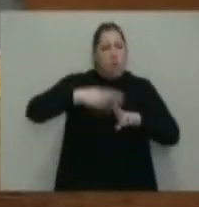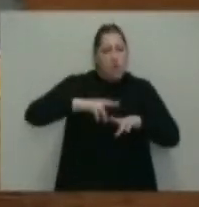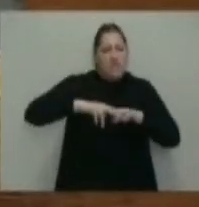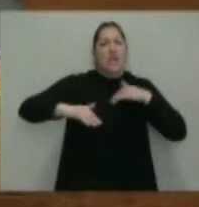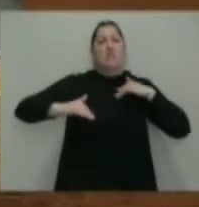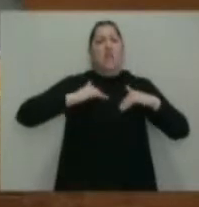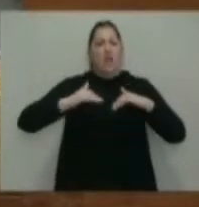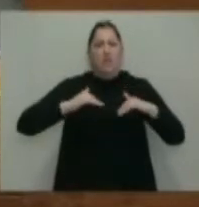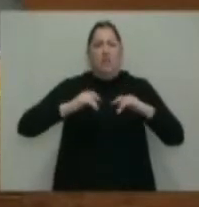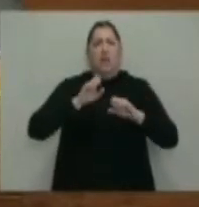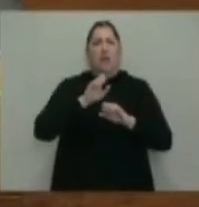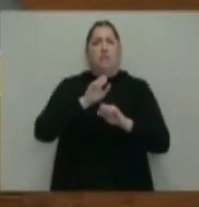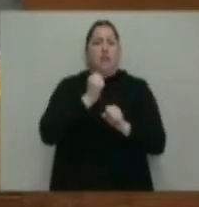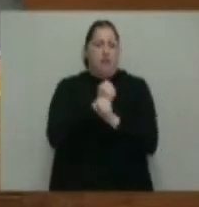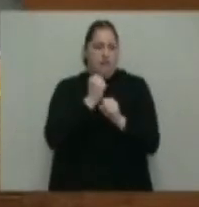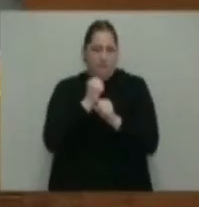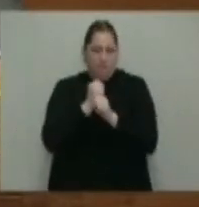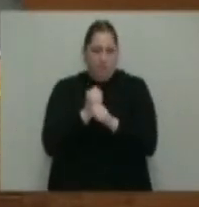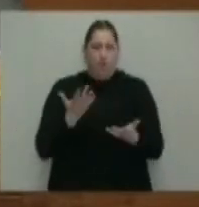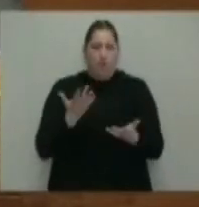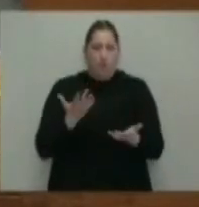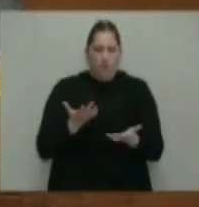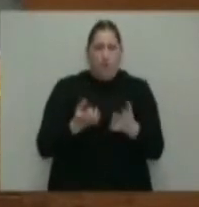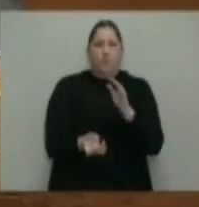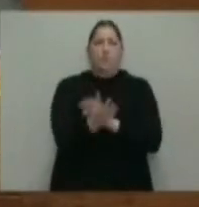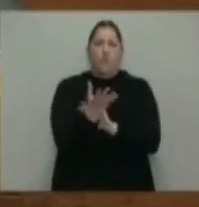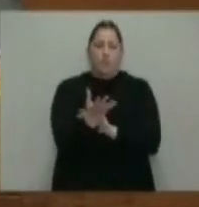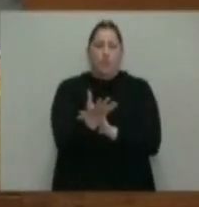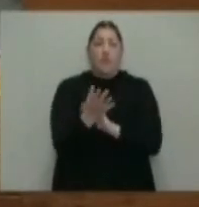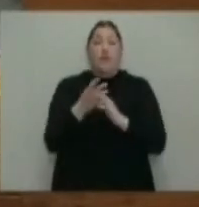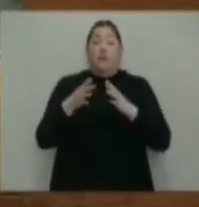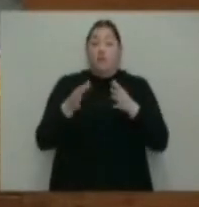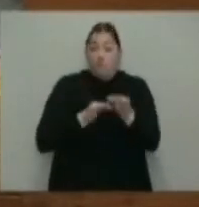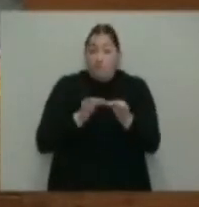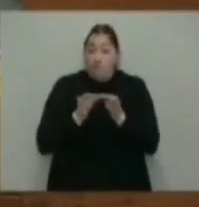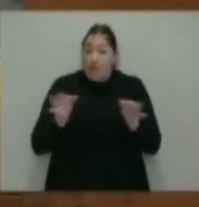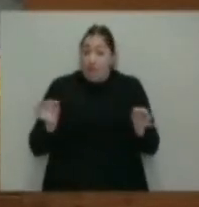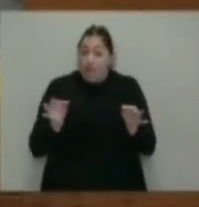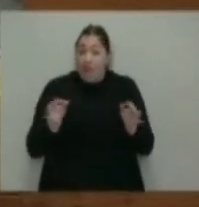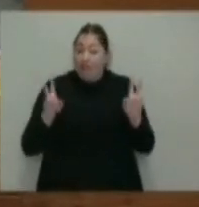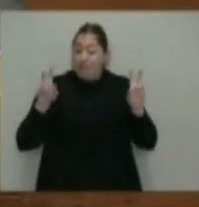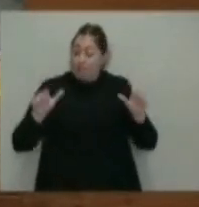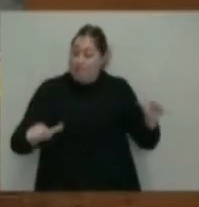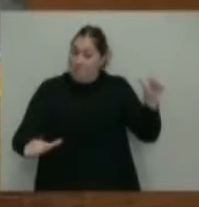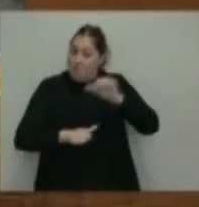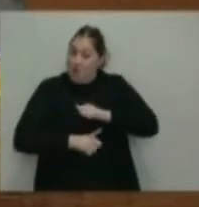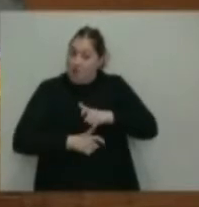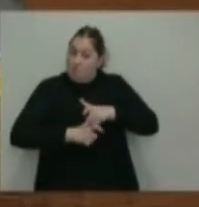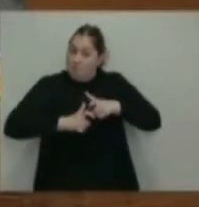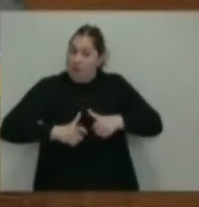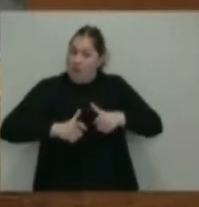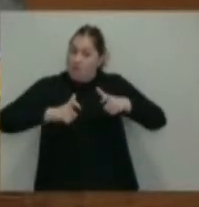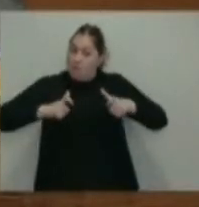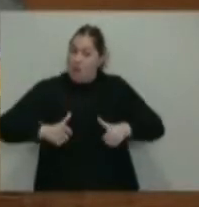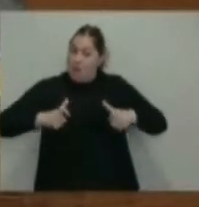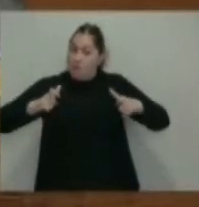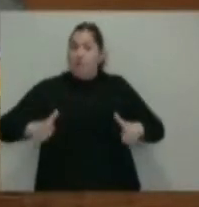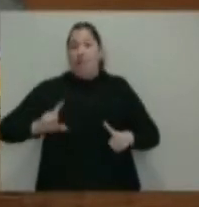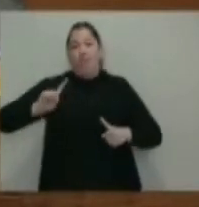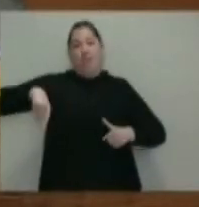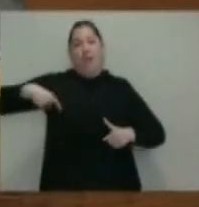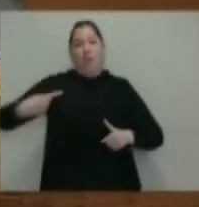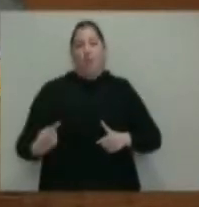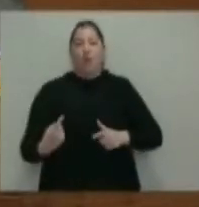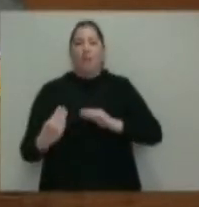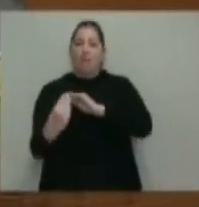empleo. Y un segundo dato que se puede constatar es que, a la medida que aumentaba el drama del paro, se iban reduciendo las cantidades